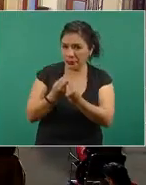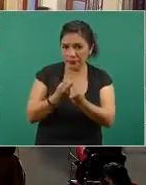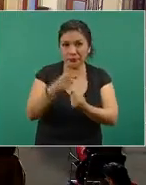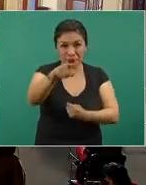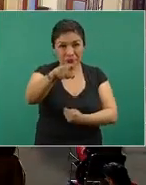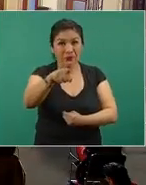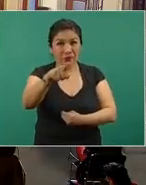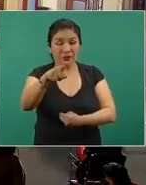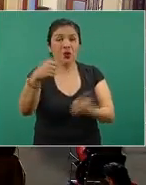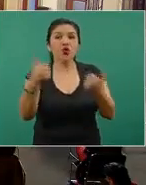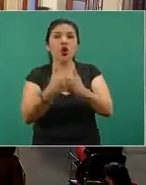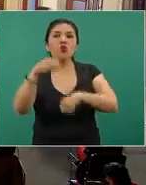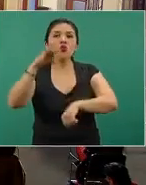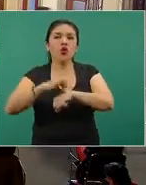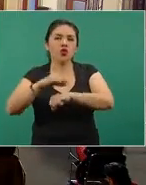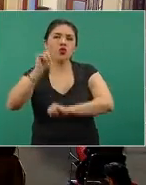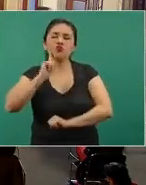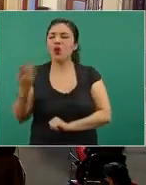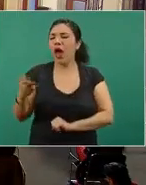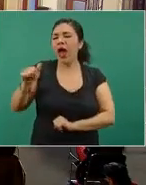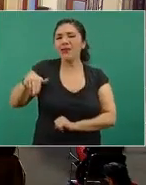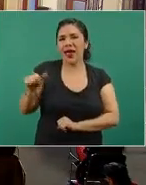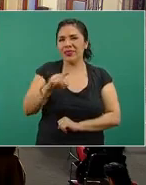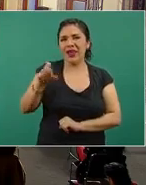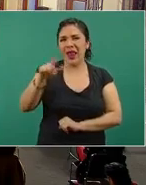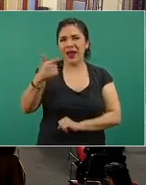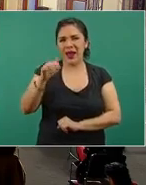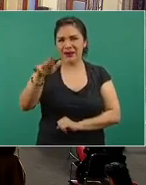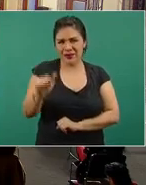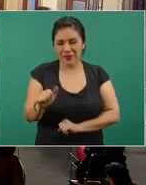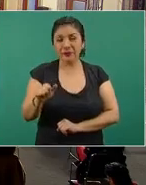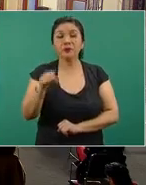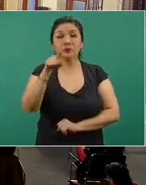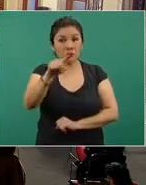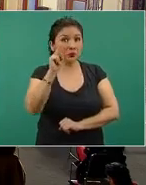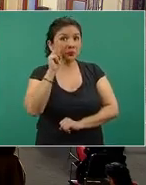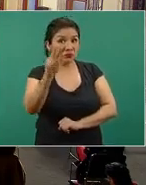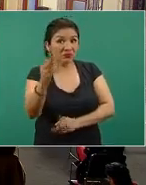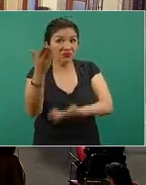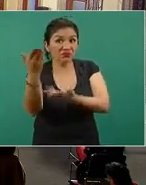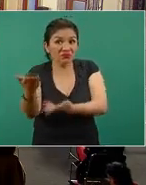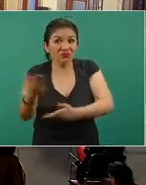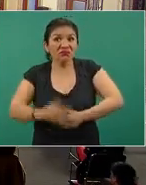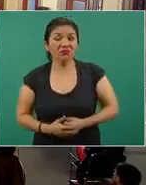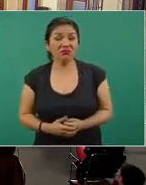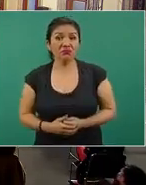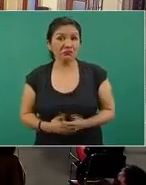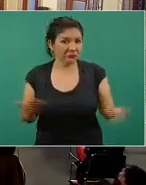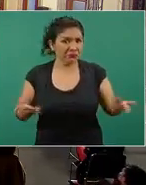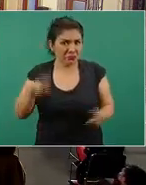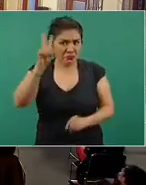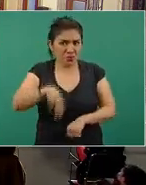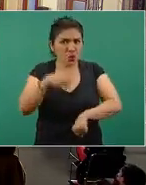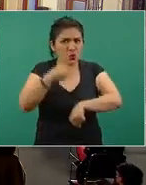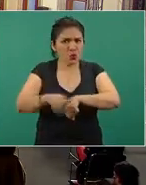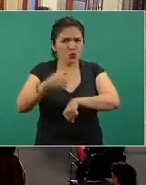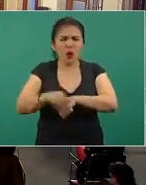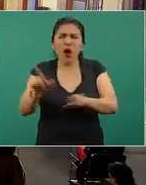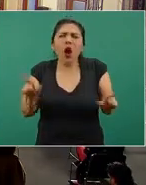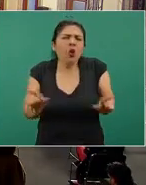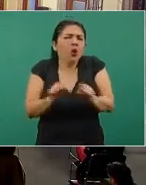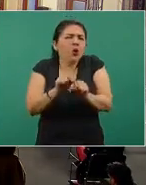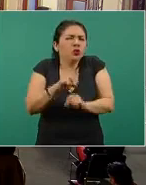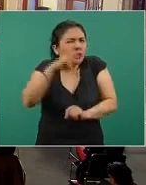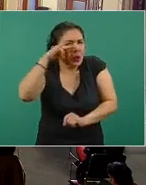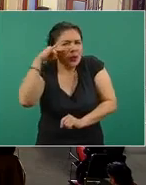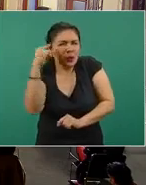lo que presentó ya la doctora Ana de la Garza, y noten ustedes que desde luego aquí los números eran muy pequeños y por lo